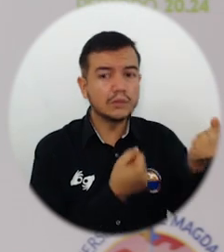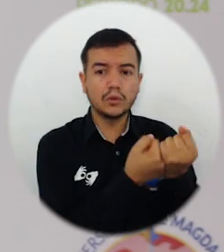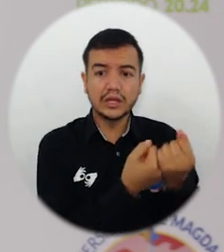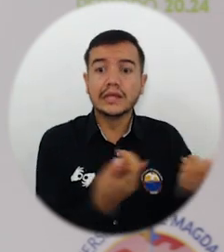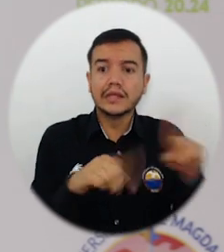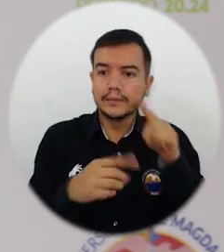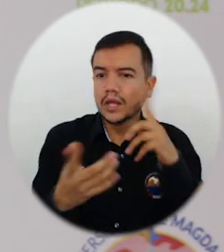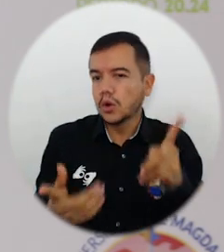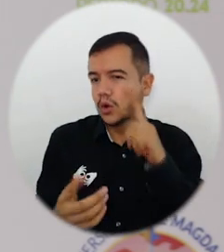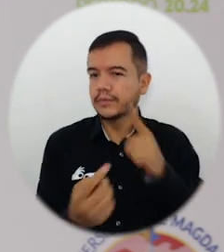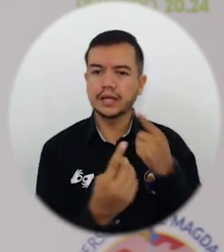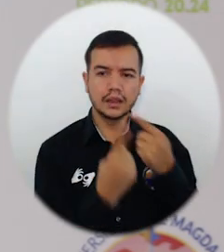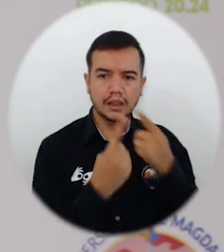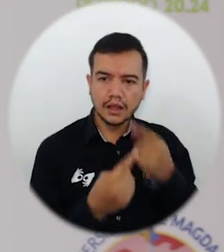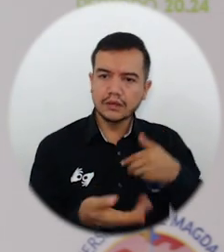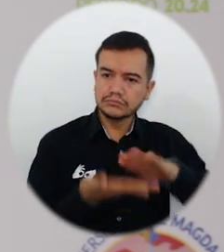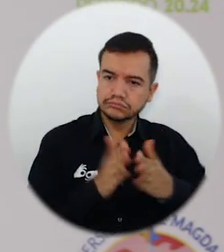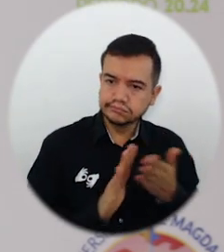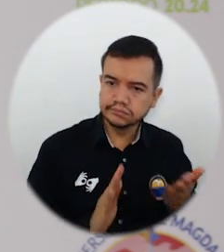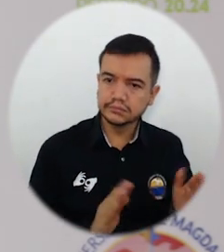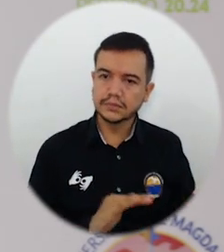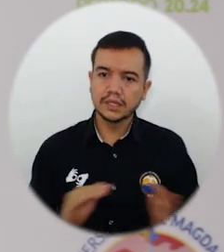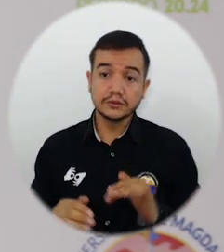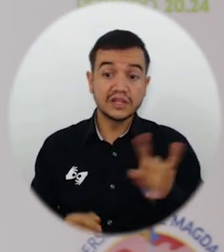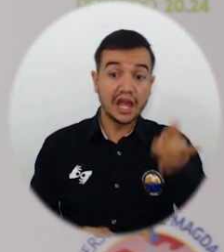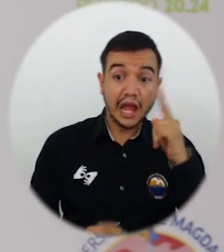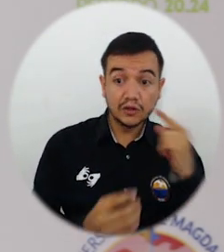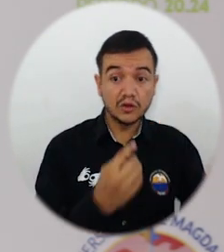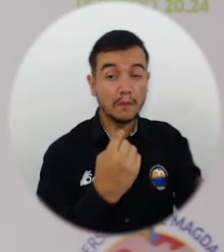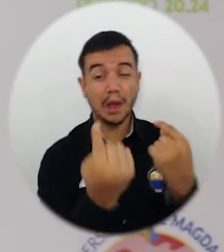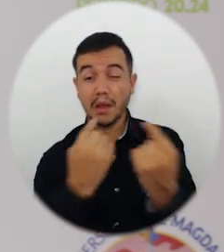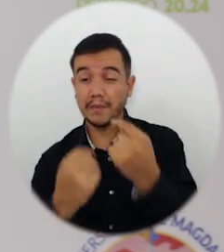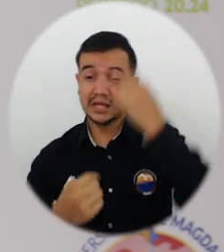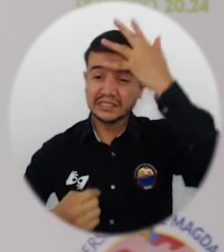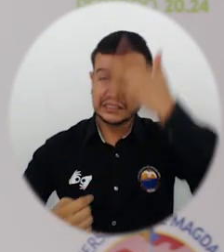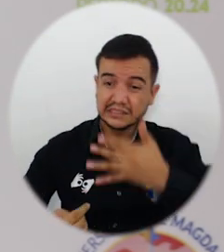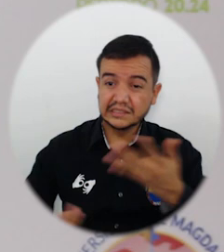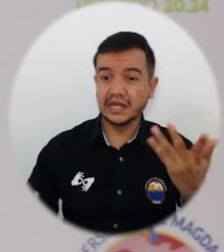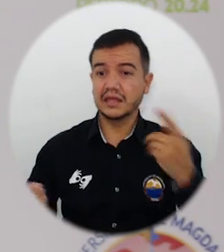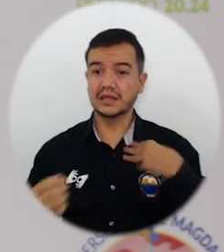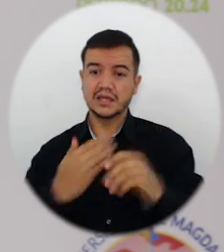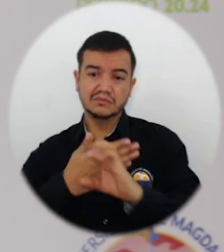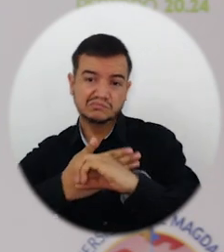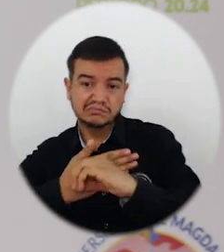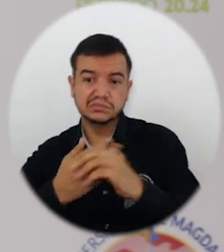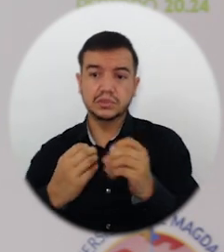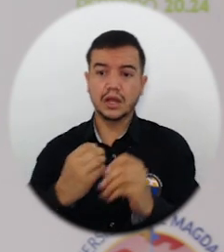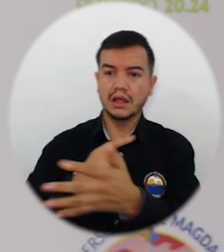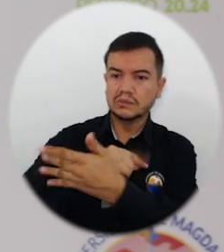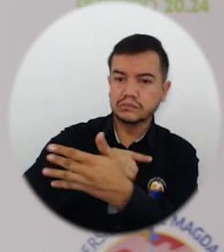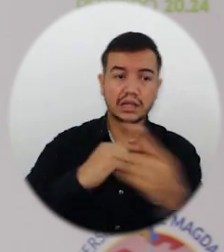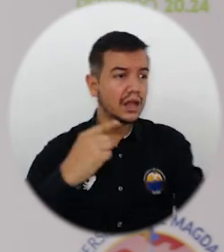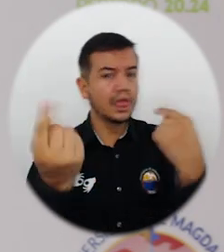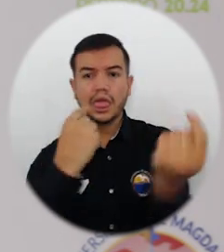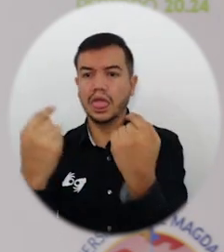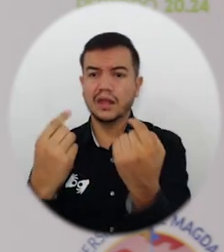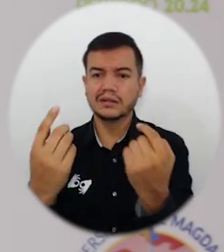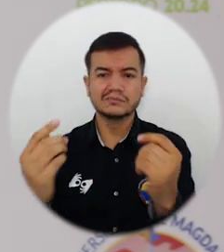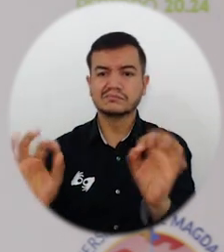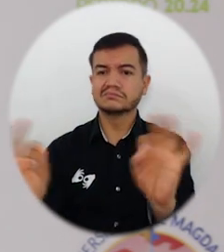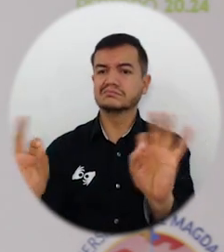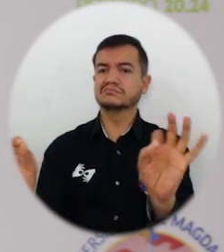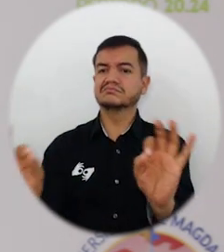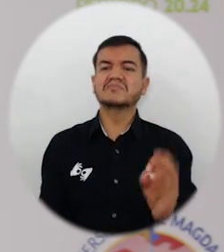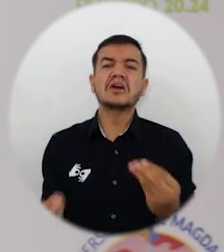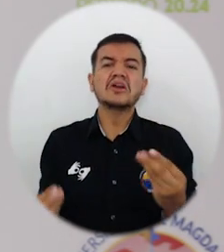también los invito a que no pierdan el tiempo insultándome en redes, porque en general ni me las manejan y poco las uso. Yo procuro